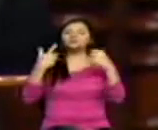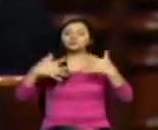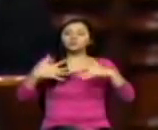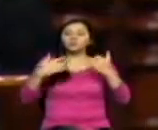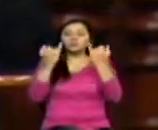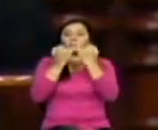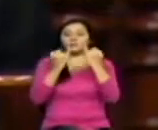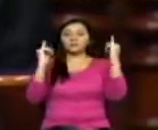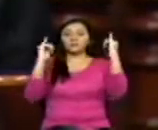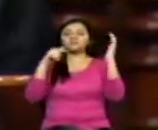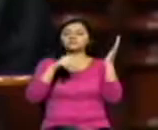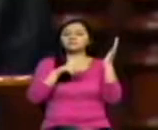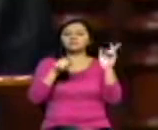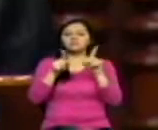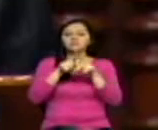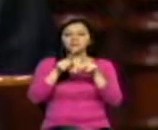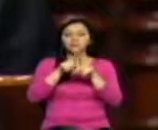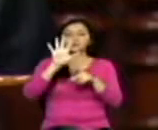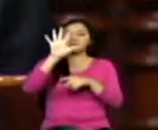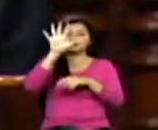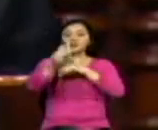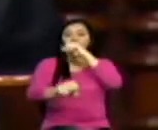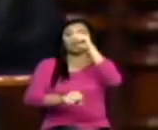que será en exactamente 5 años,